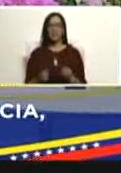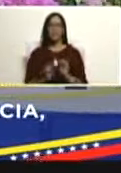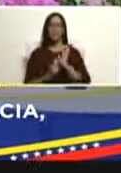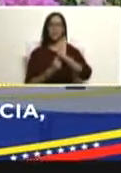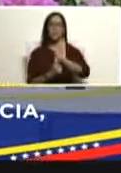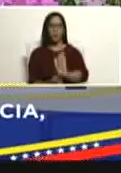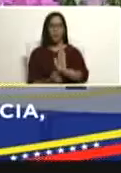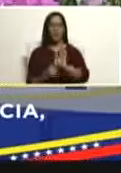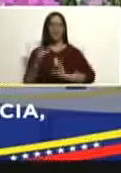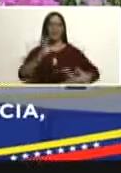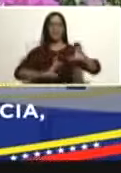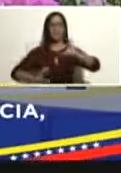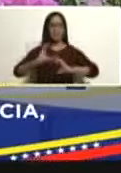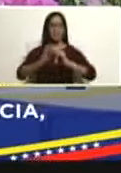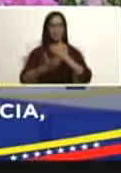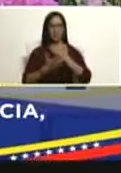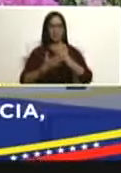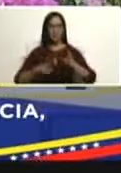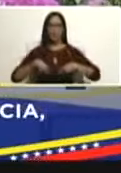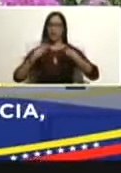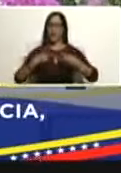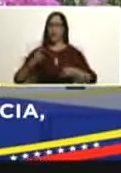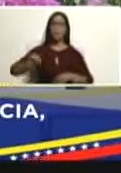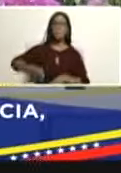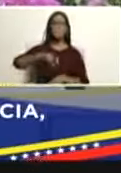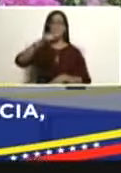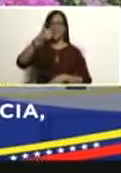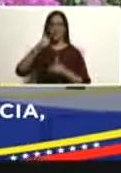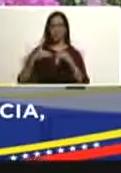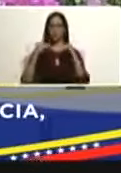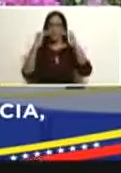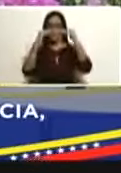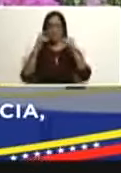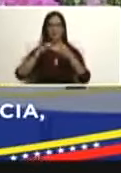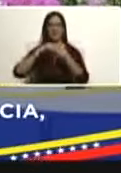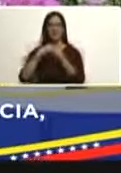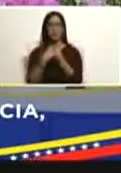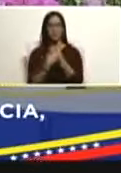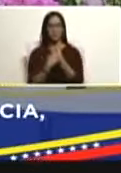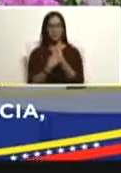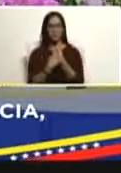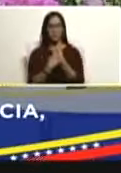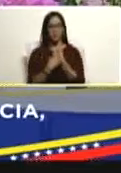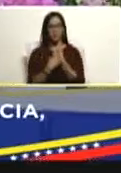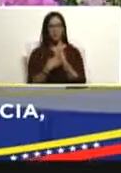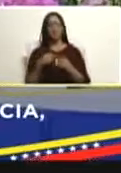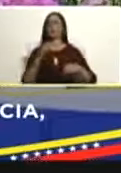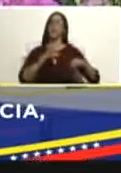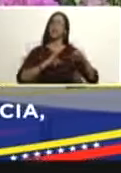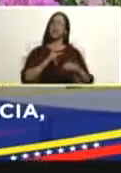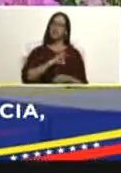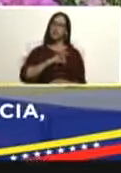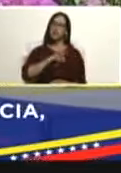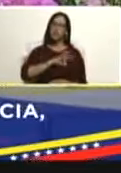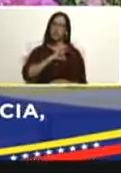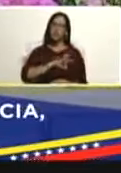la tecnología y la innovación al mayor nivel de articulación con la sociedad.